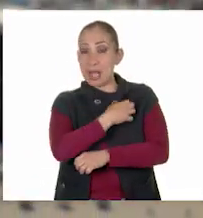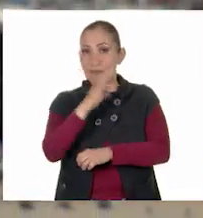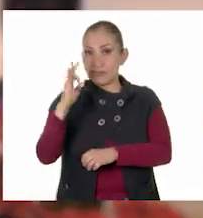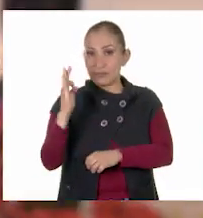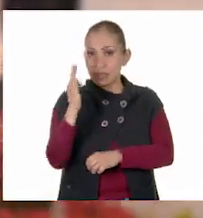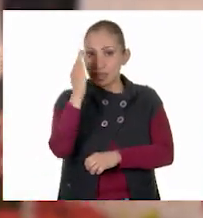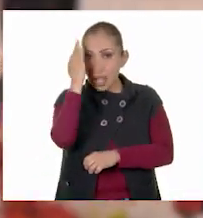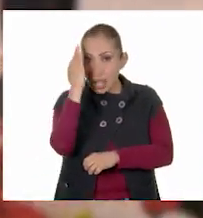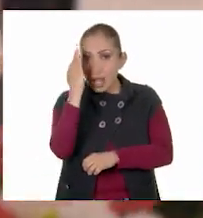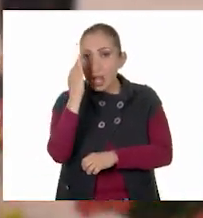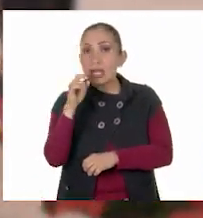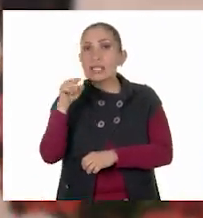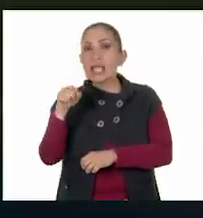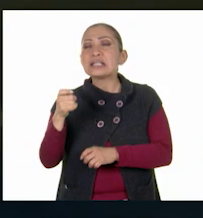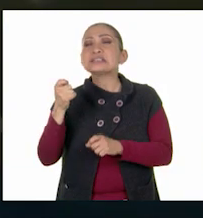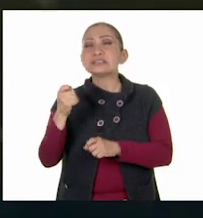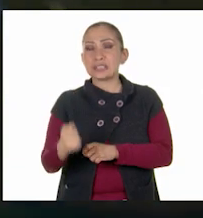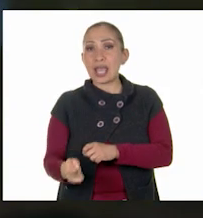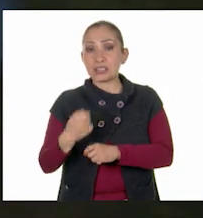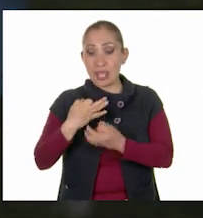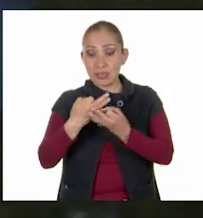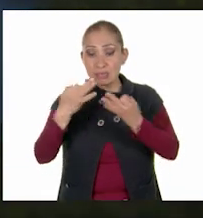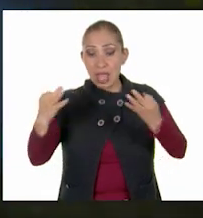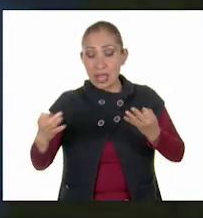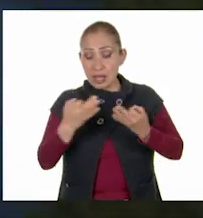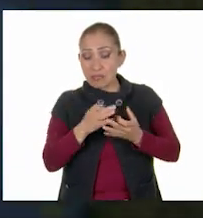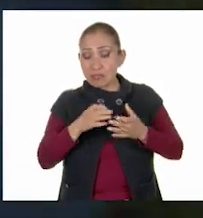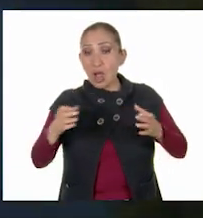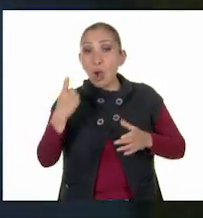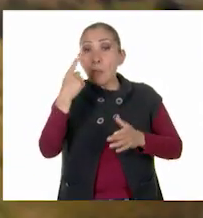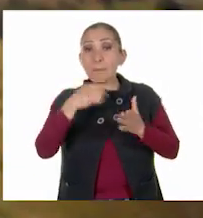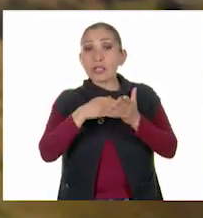federal, lo cual constituye un territorio de